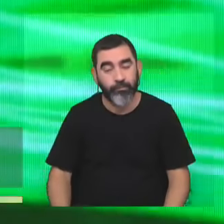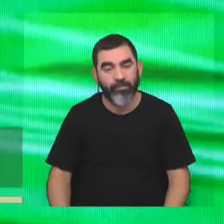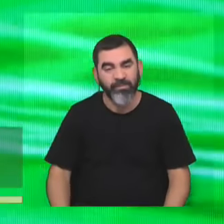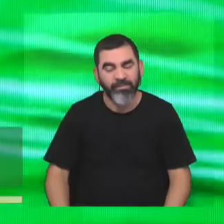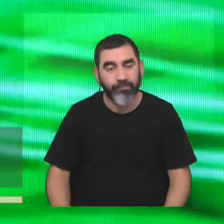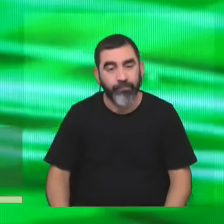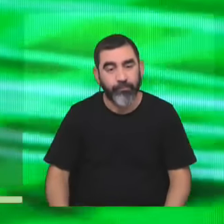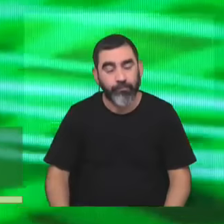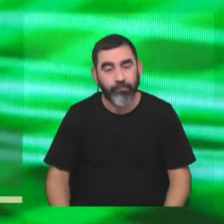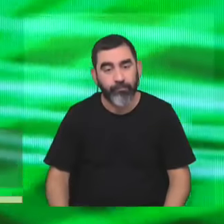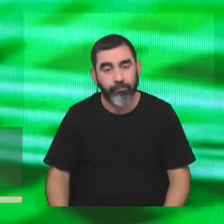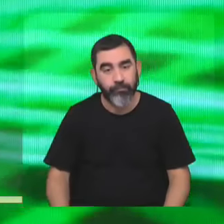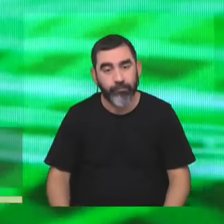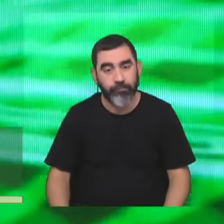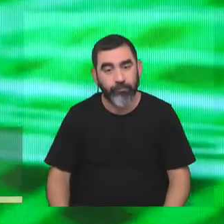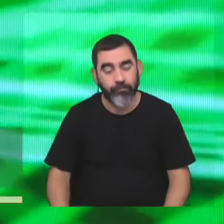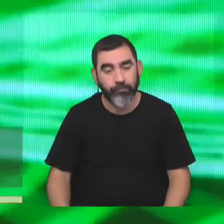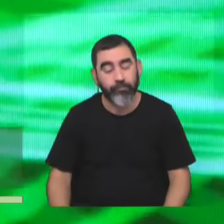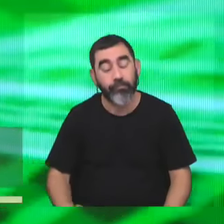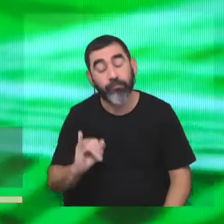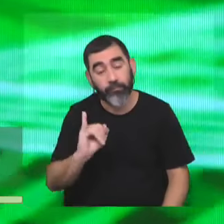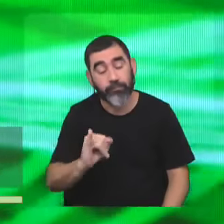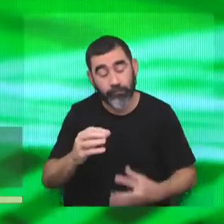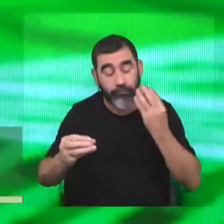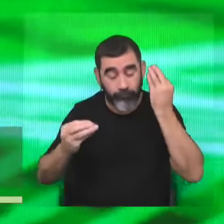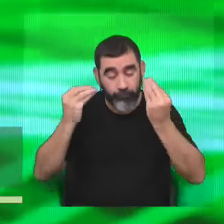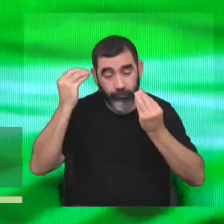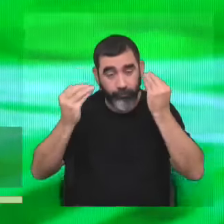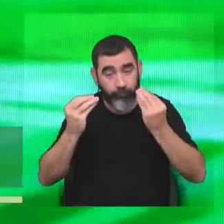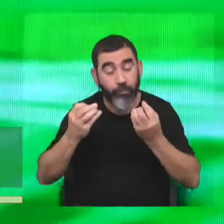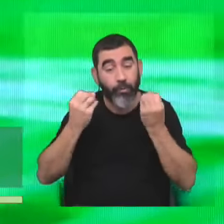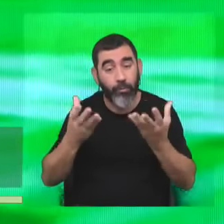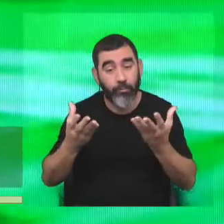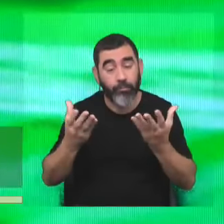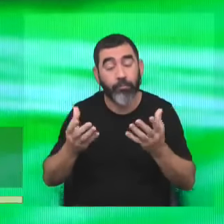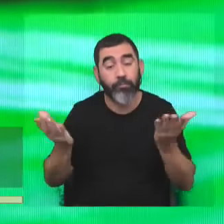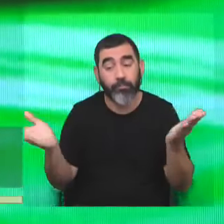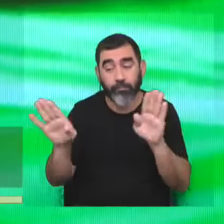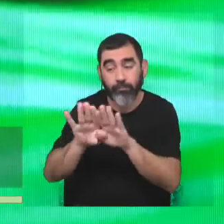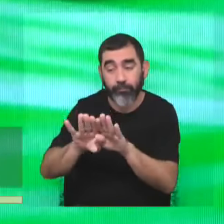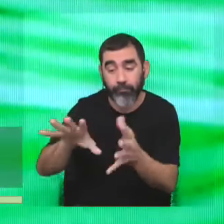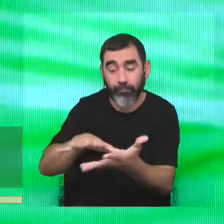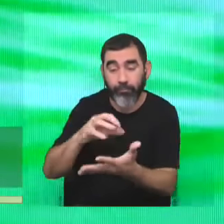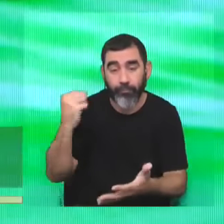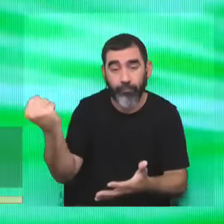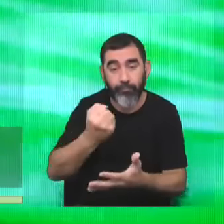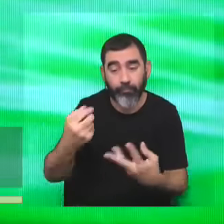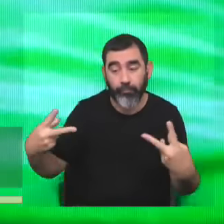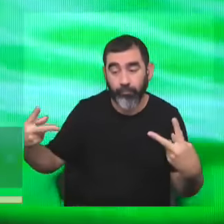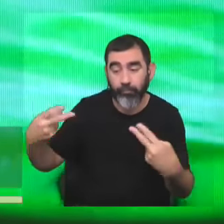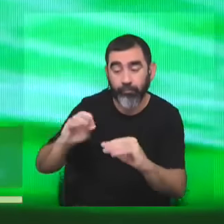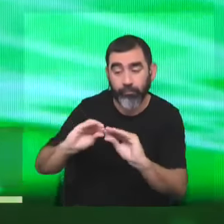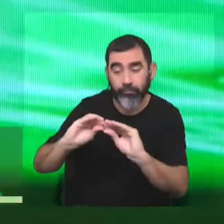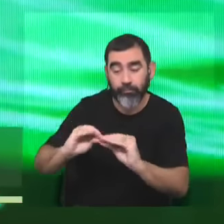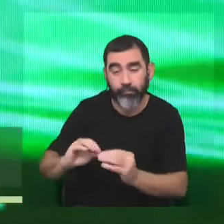horrible eh yo creo que sí estamos muy preocupadas sobre todo porque se han cerrado espacios claves se ha recortado ese presupuesto